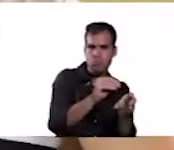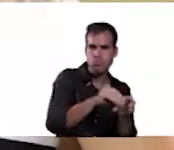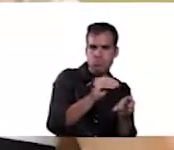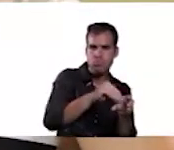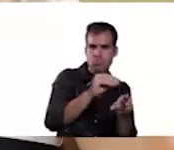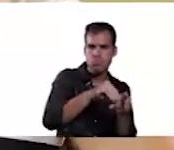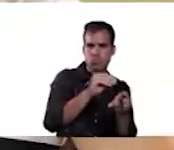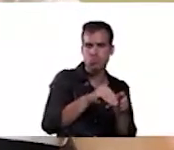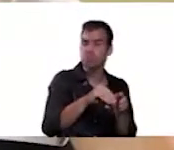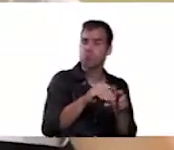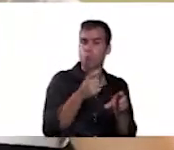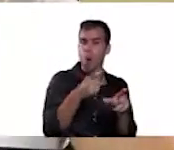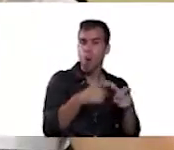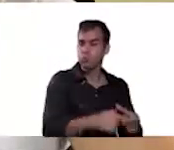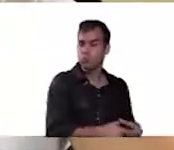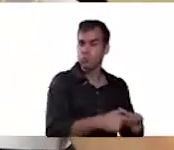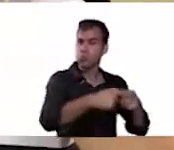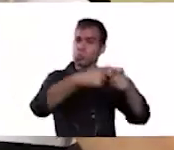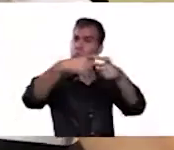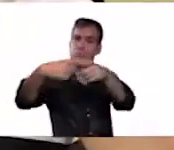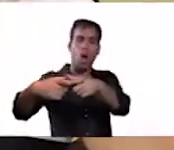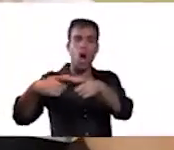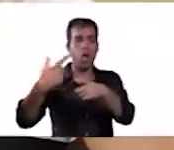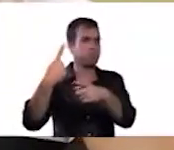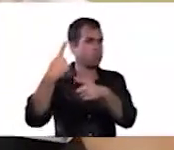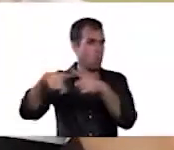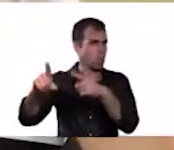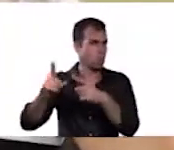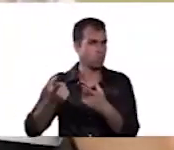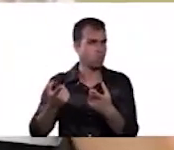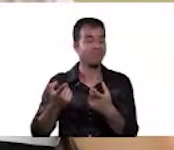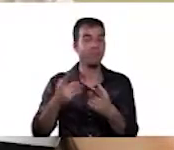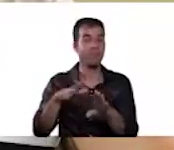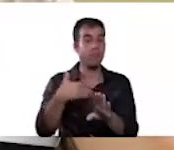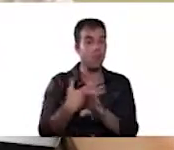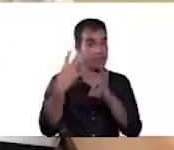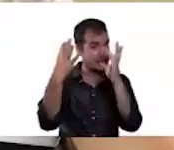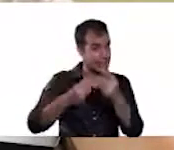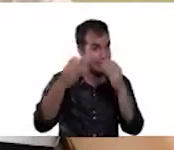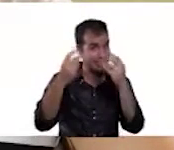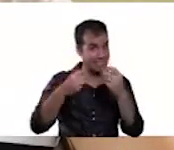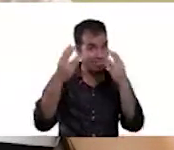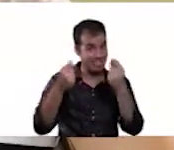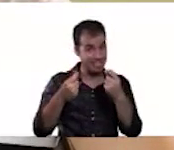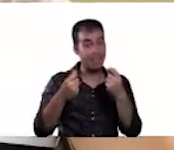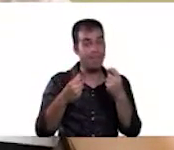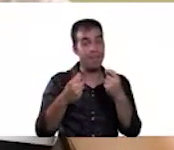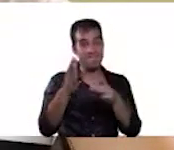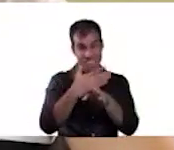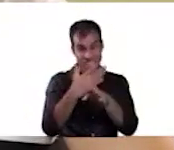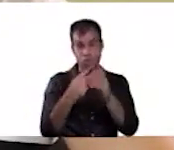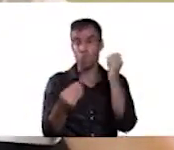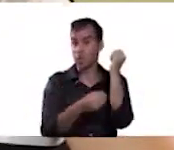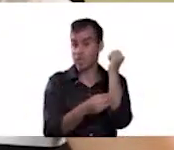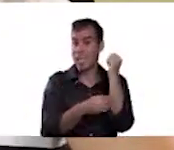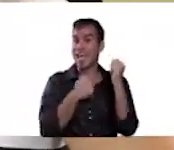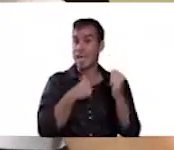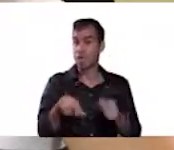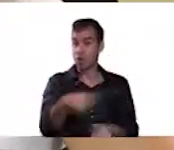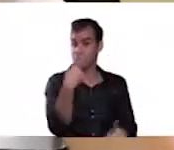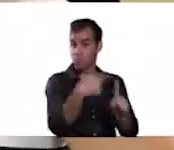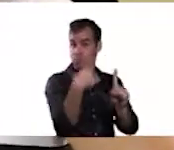o si se desea transportar, después que hacen el cálculo de la variación de potencial, si este cálculo